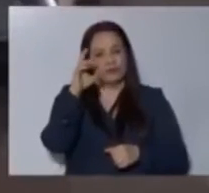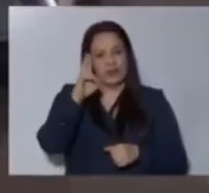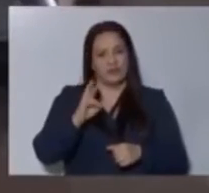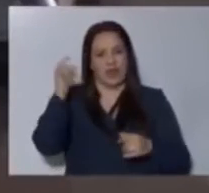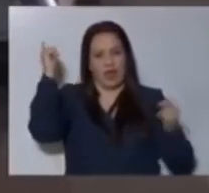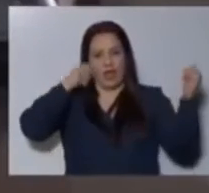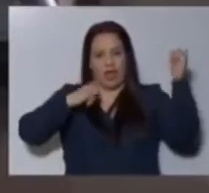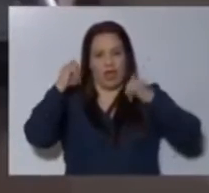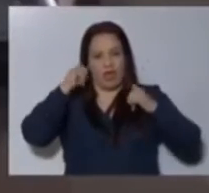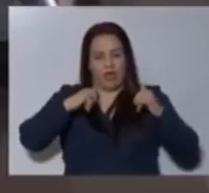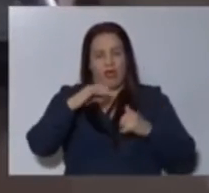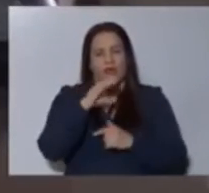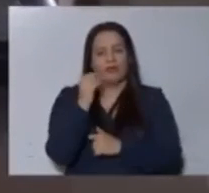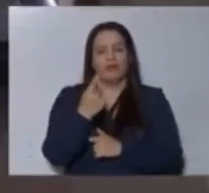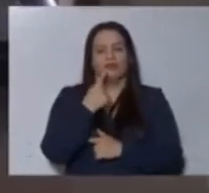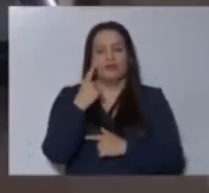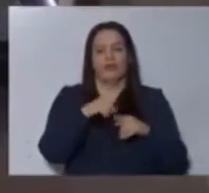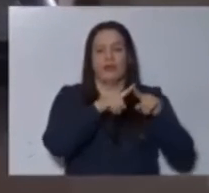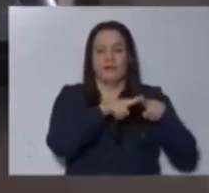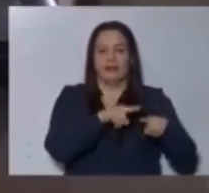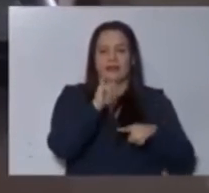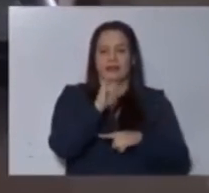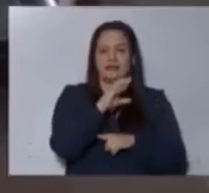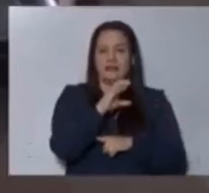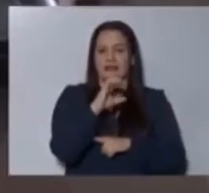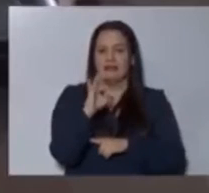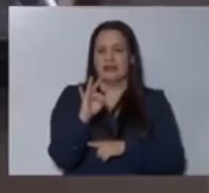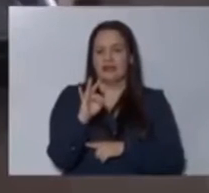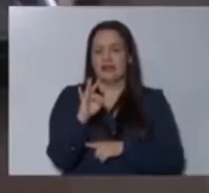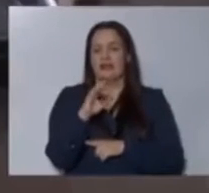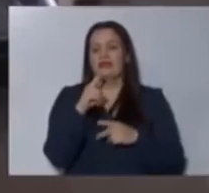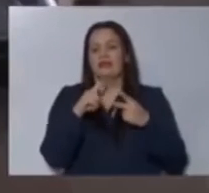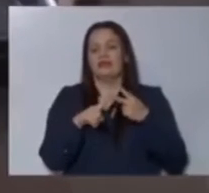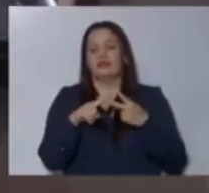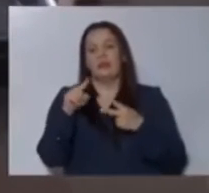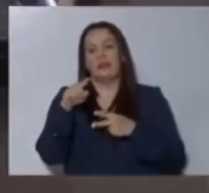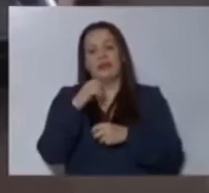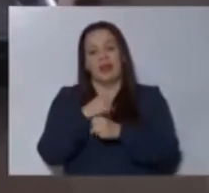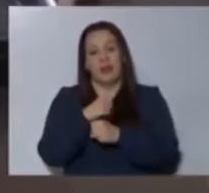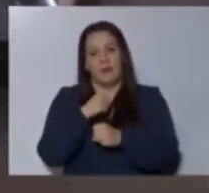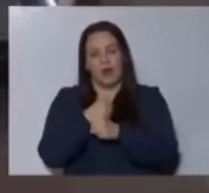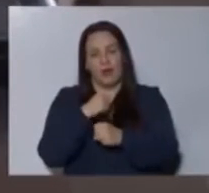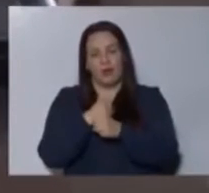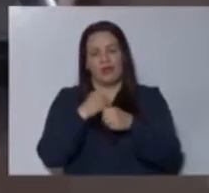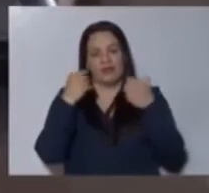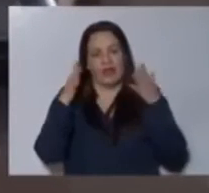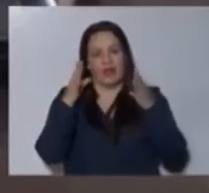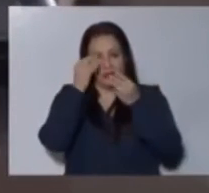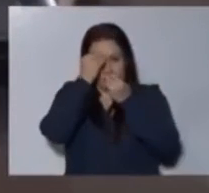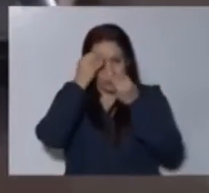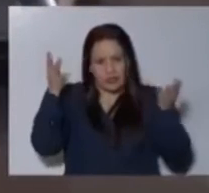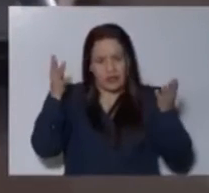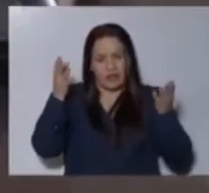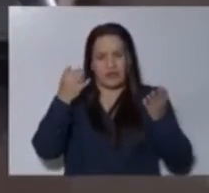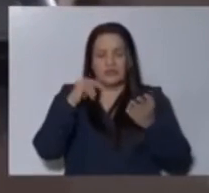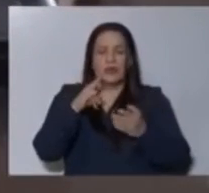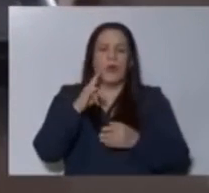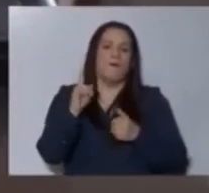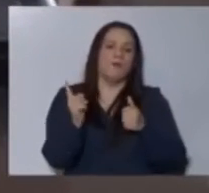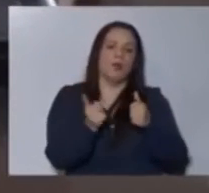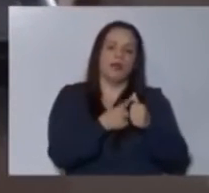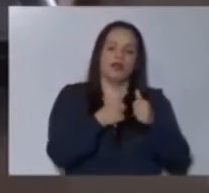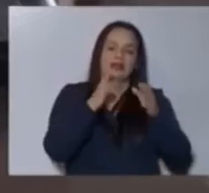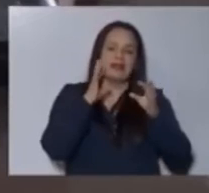solo y no solo depende del ICT y del trabajo que está anunciando, sino de una priorización decidida desde